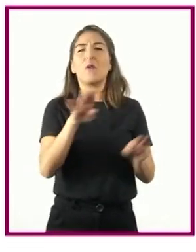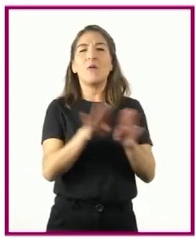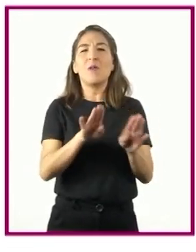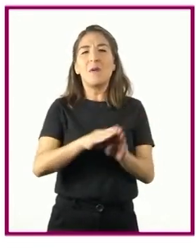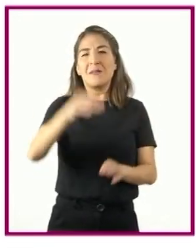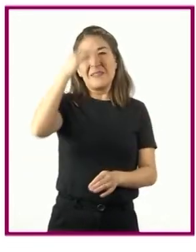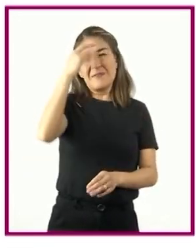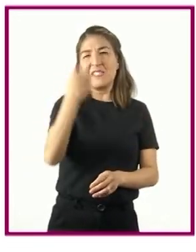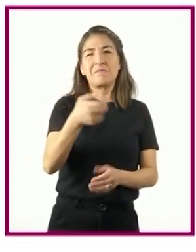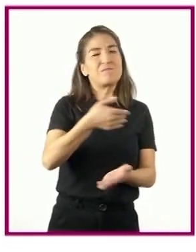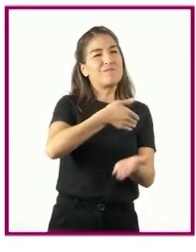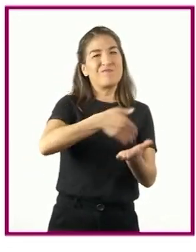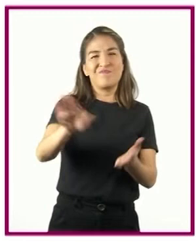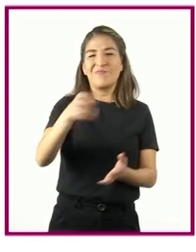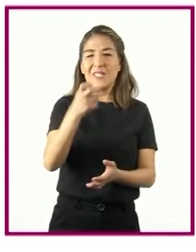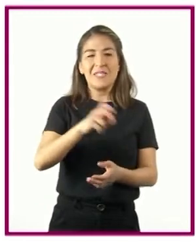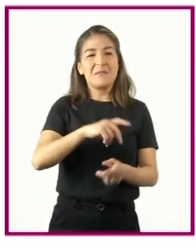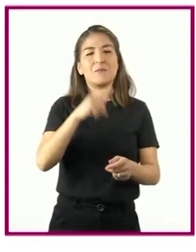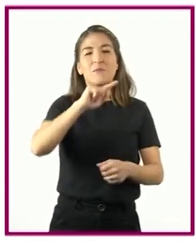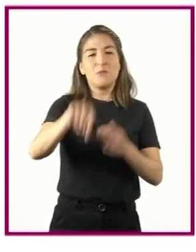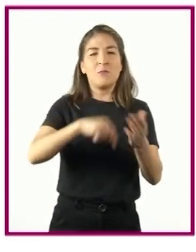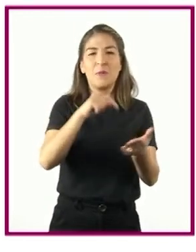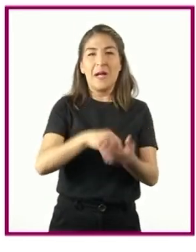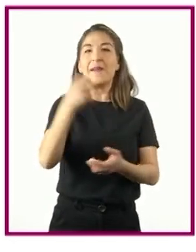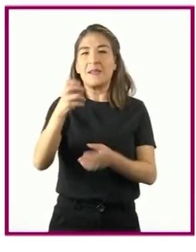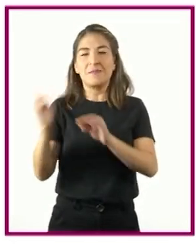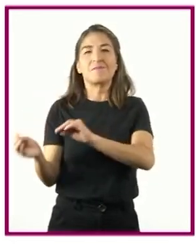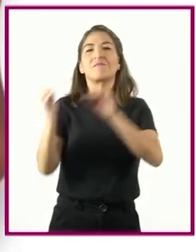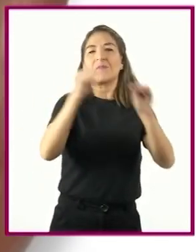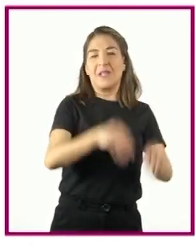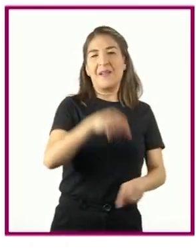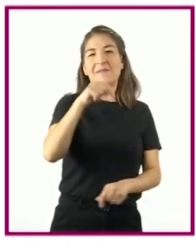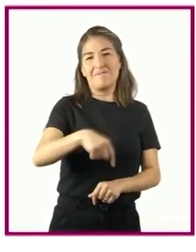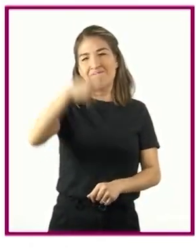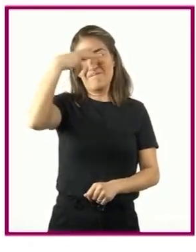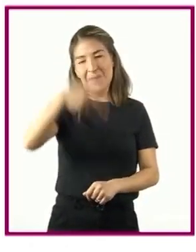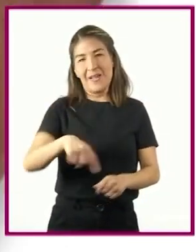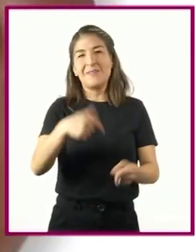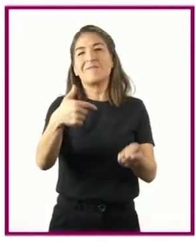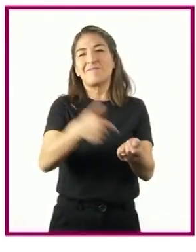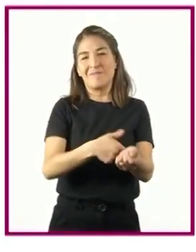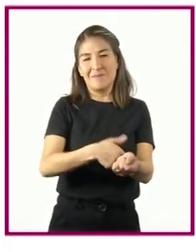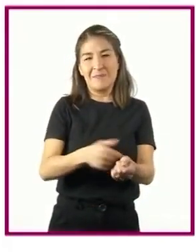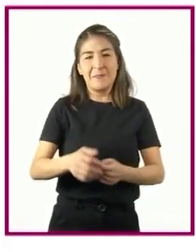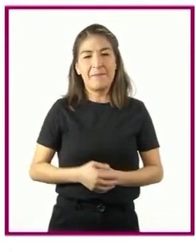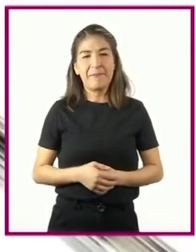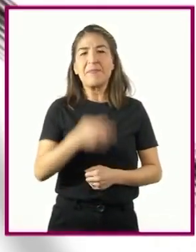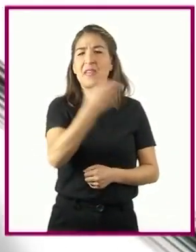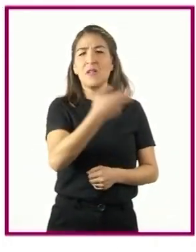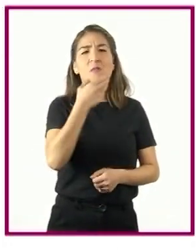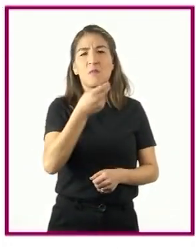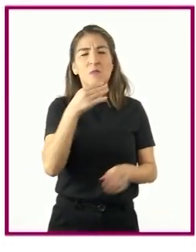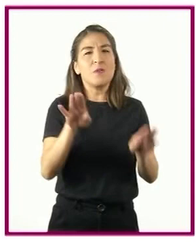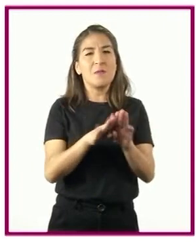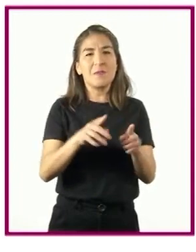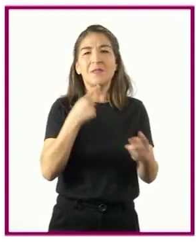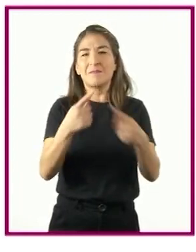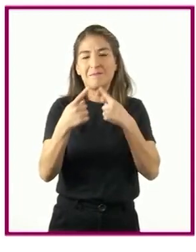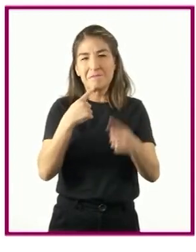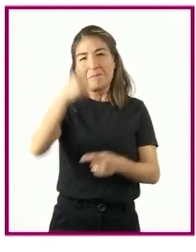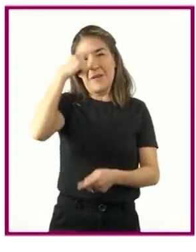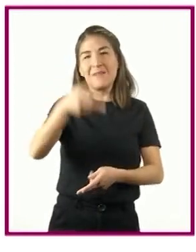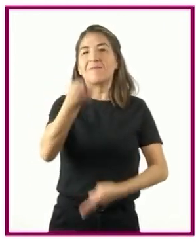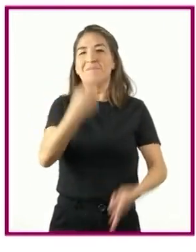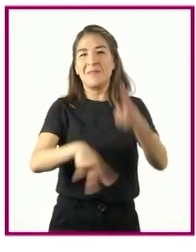del país a Trotsky, quien más tarde recibió asilo político en México. Stalin promovió el desarrollo